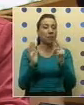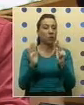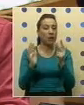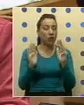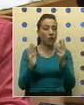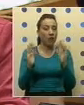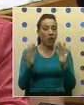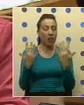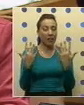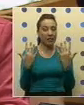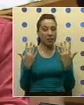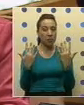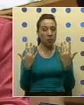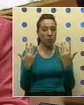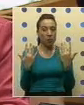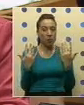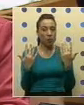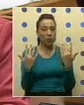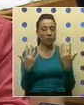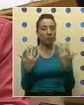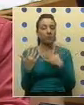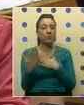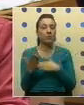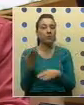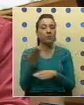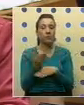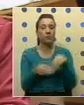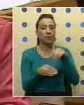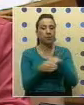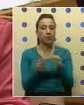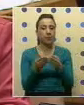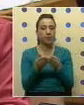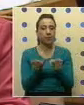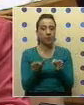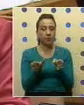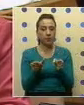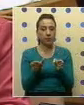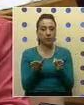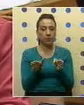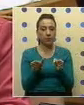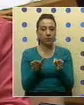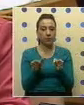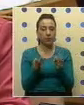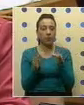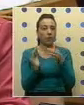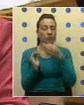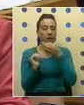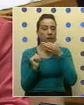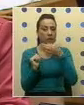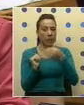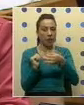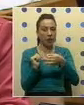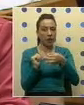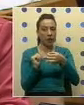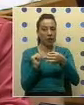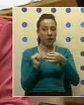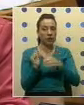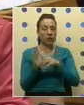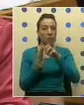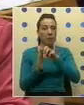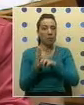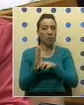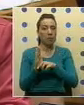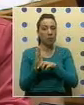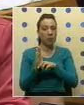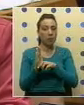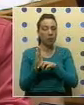10 respectivamente, que quiero solicitar votación separada. En él se plantea ya que los proyectos, por